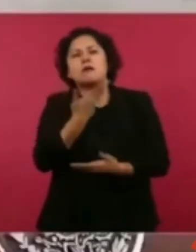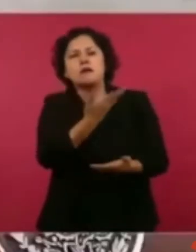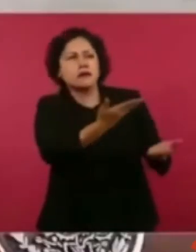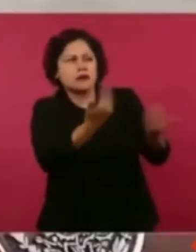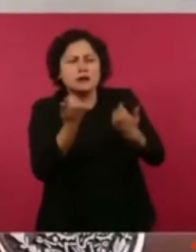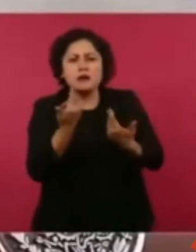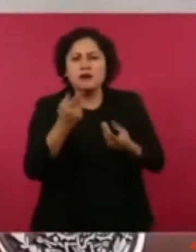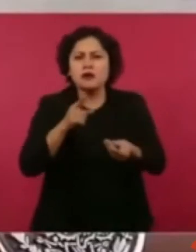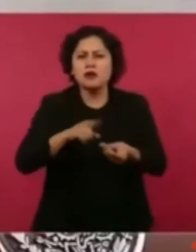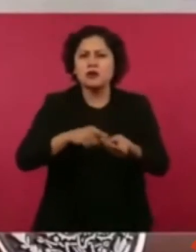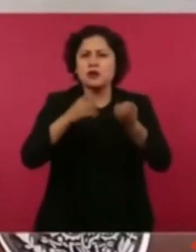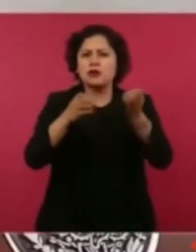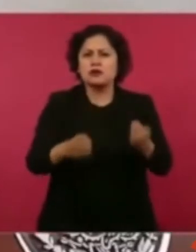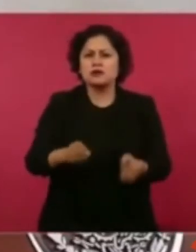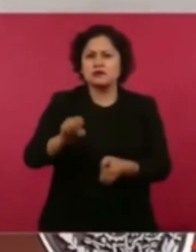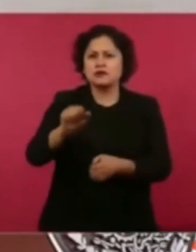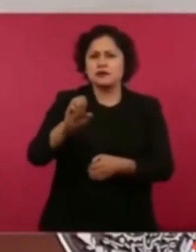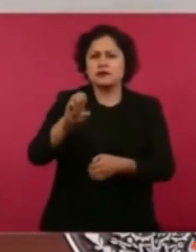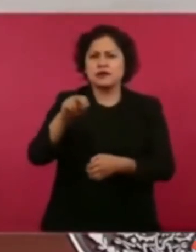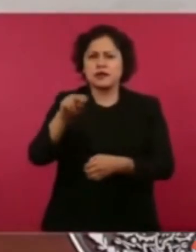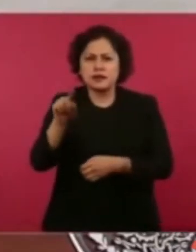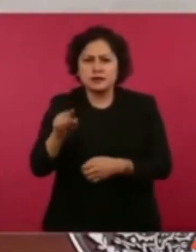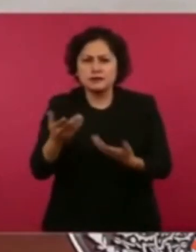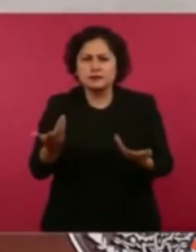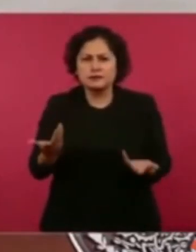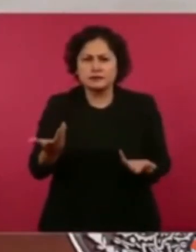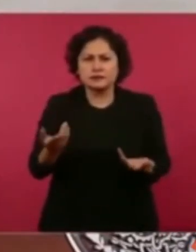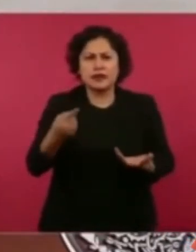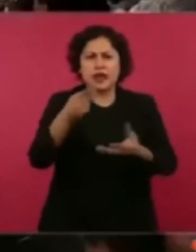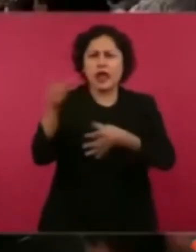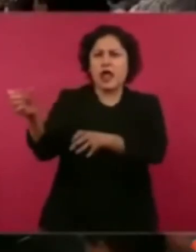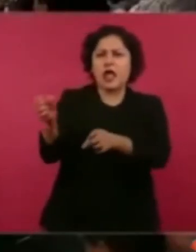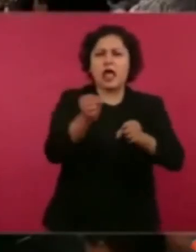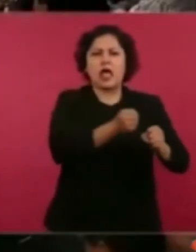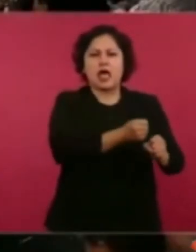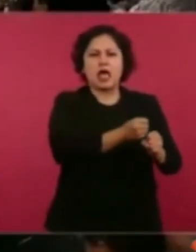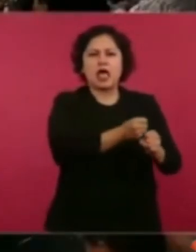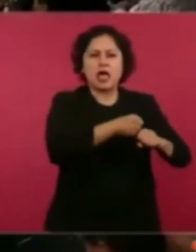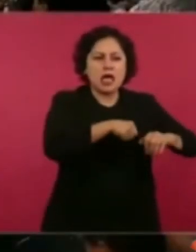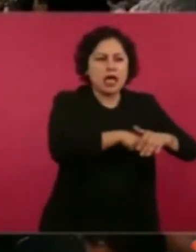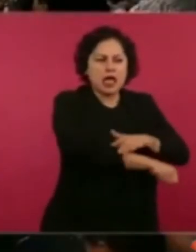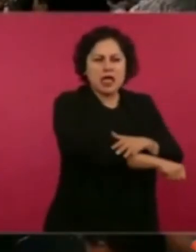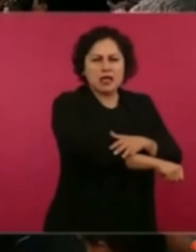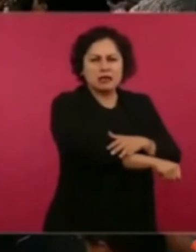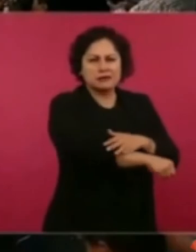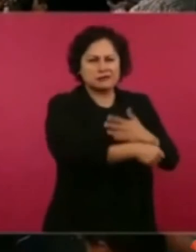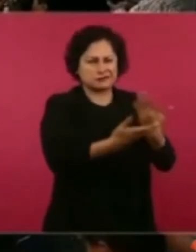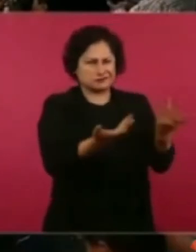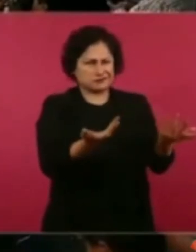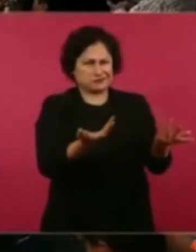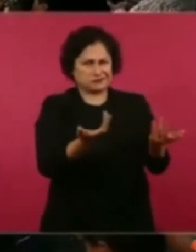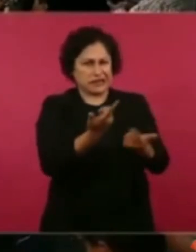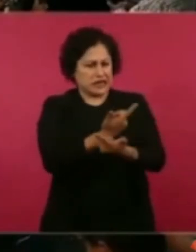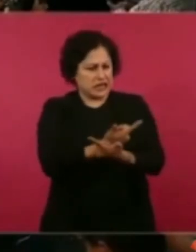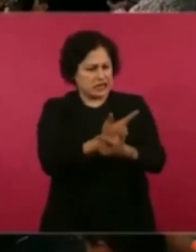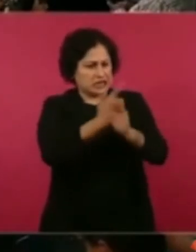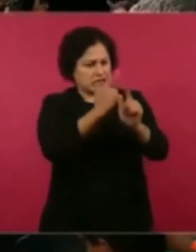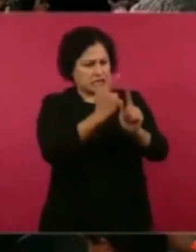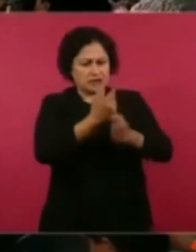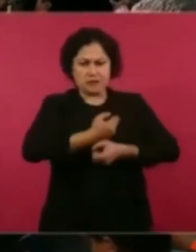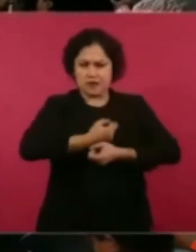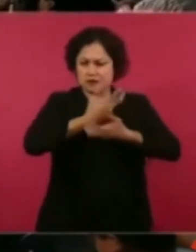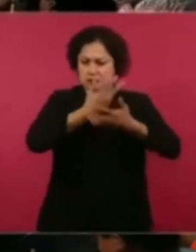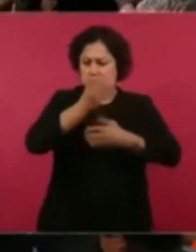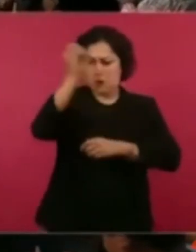¿Dónde está la libertad y la libre manifestación de las